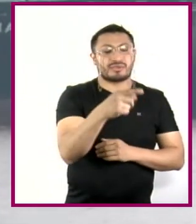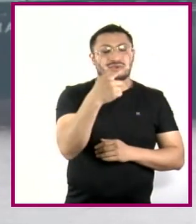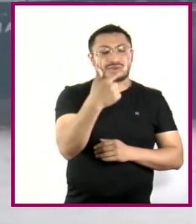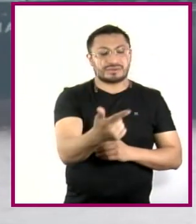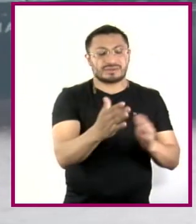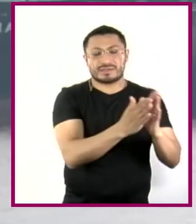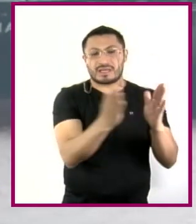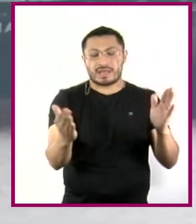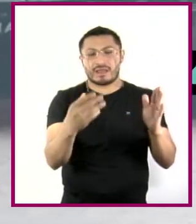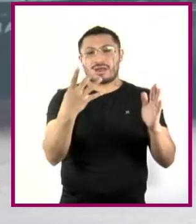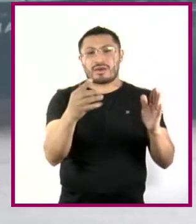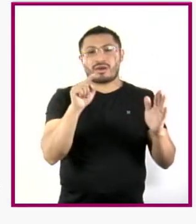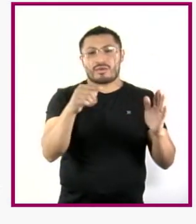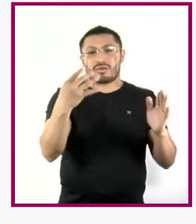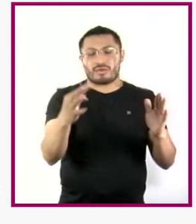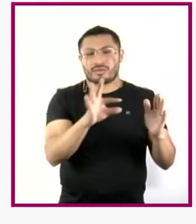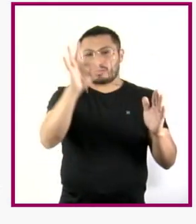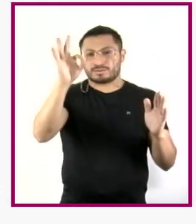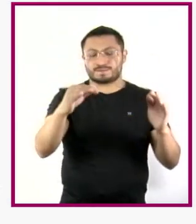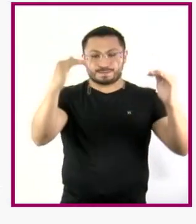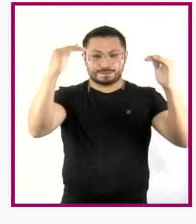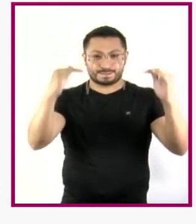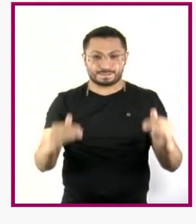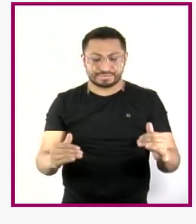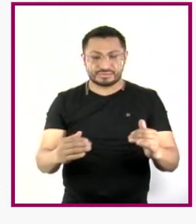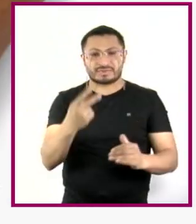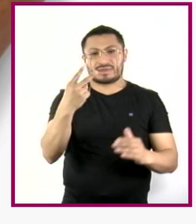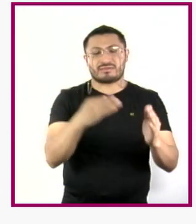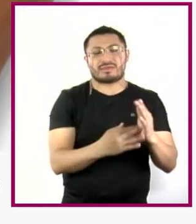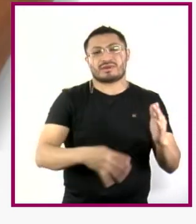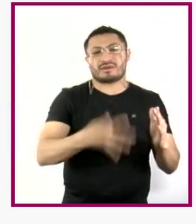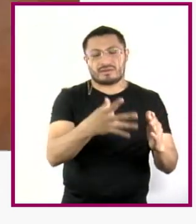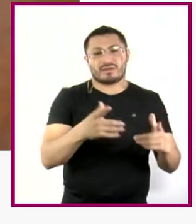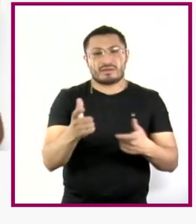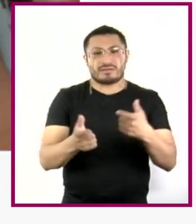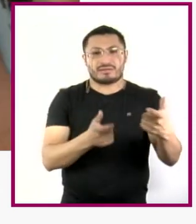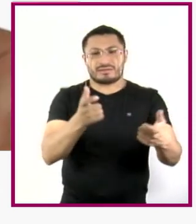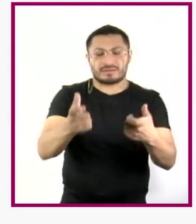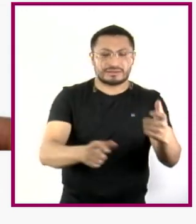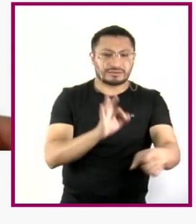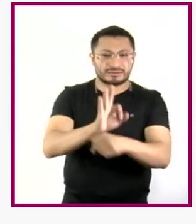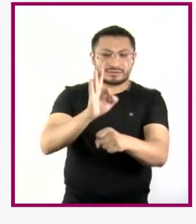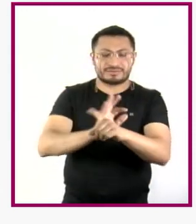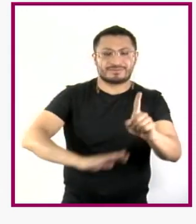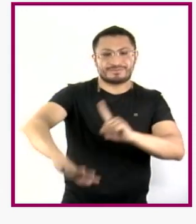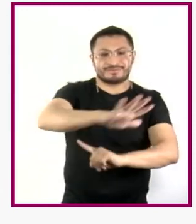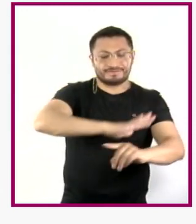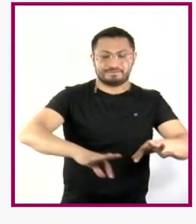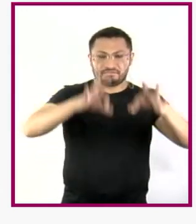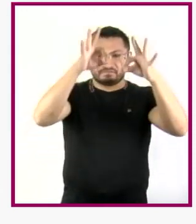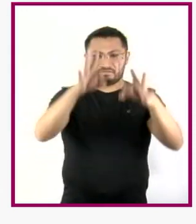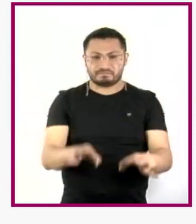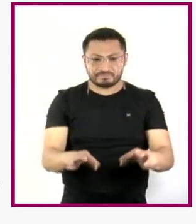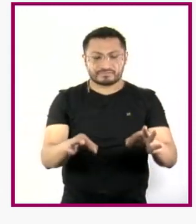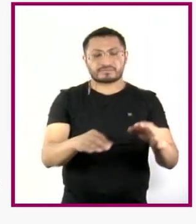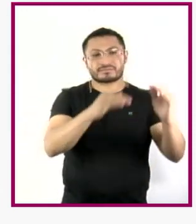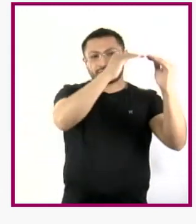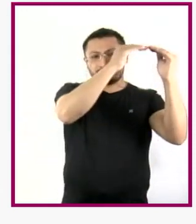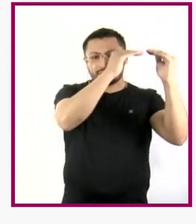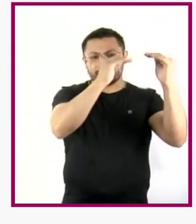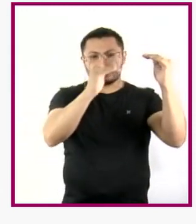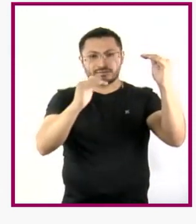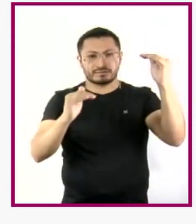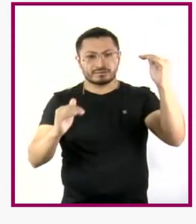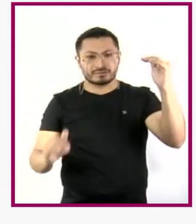4.4% respectivamente. En 2014, los gastos de protección al ambiente fueron cubiertos, de mayor a menor, por